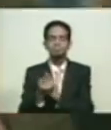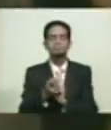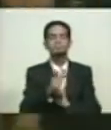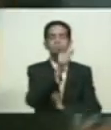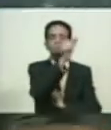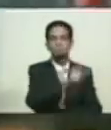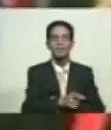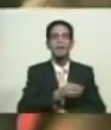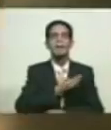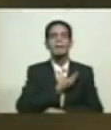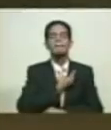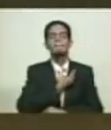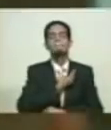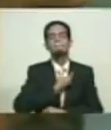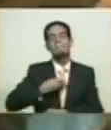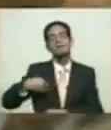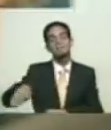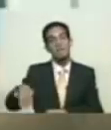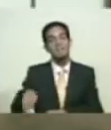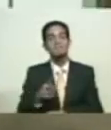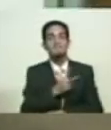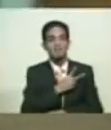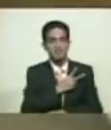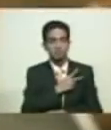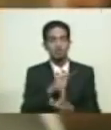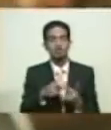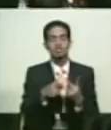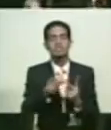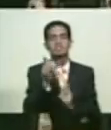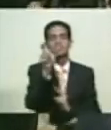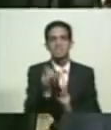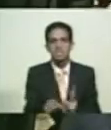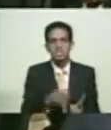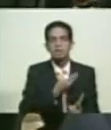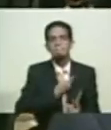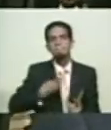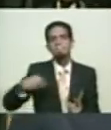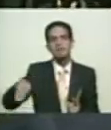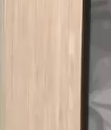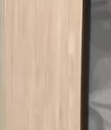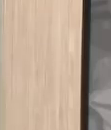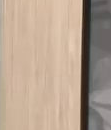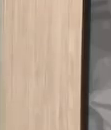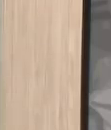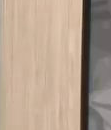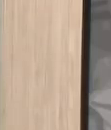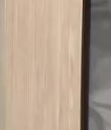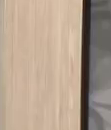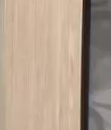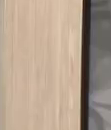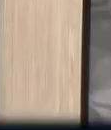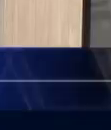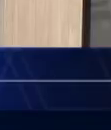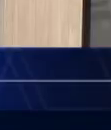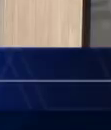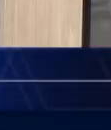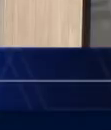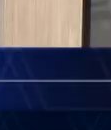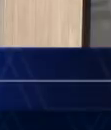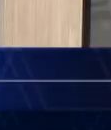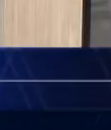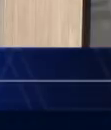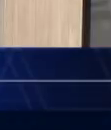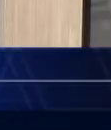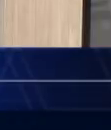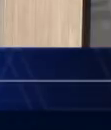de producción de papel en el país para garantizar la materia prima para elaborar los periódicos. Destacó Nicolás Maduro, primer mandatario